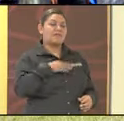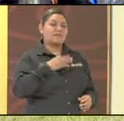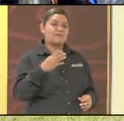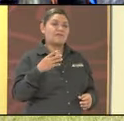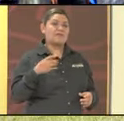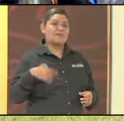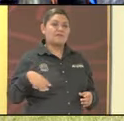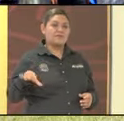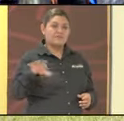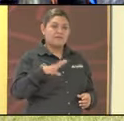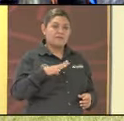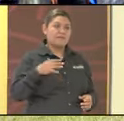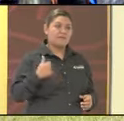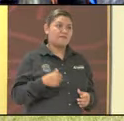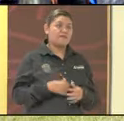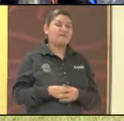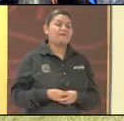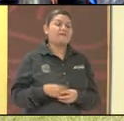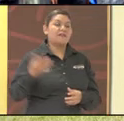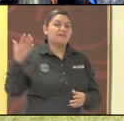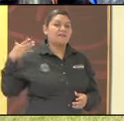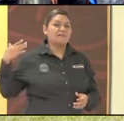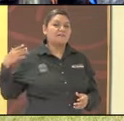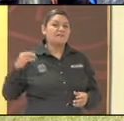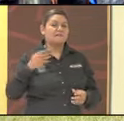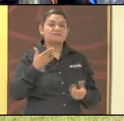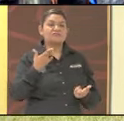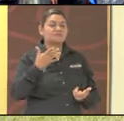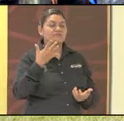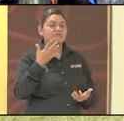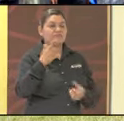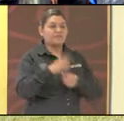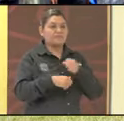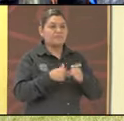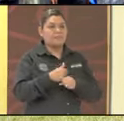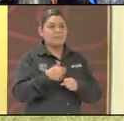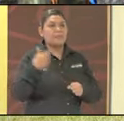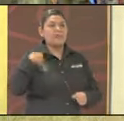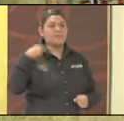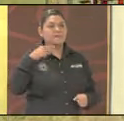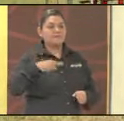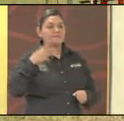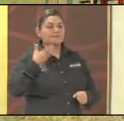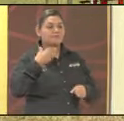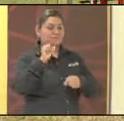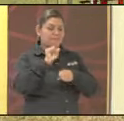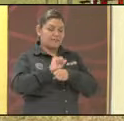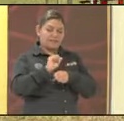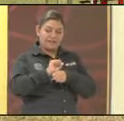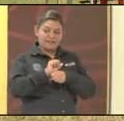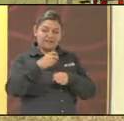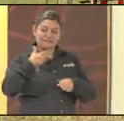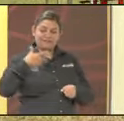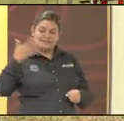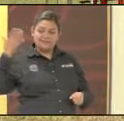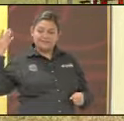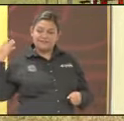condiciones. Ahí me pusieron a pichar, algo que no hacía desde hace 50 años, porque cuando estaba en la secundaria era